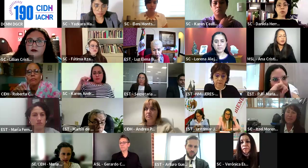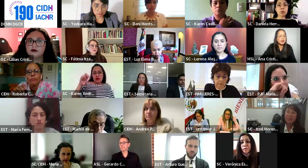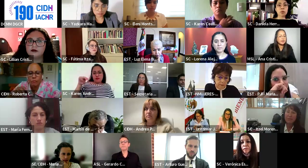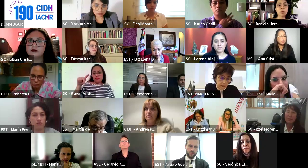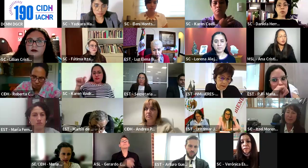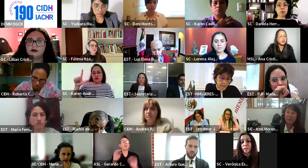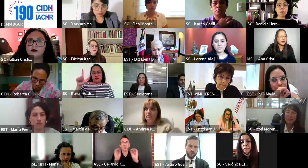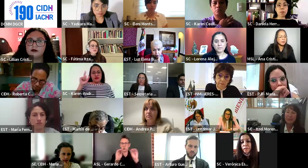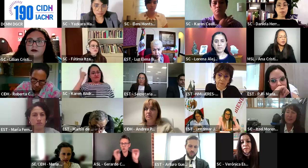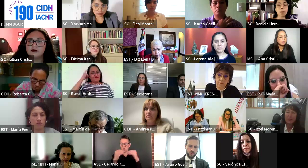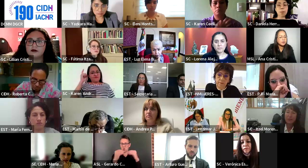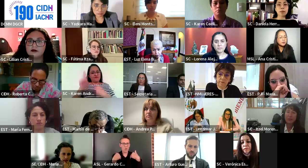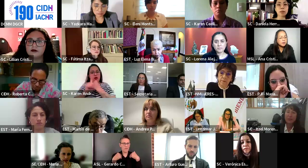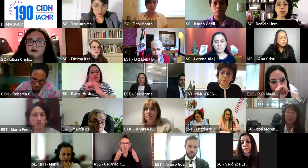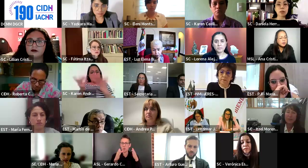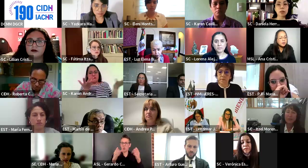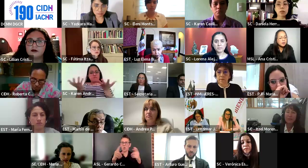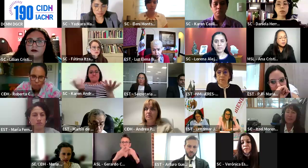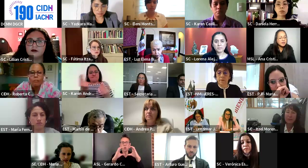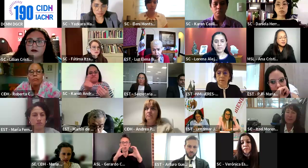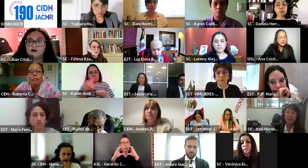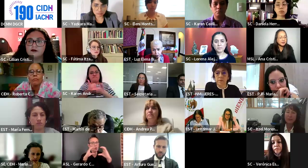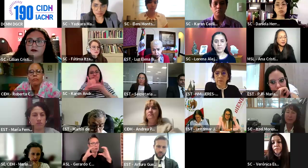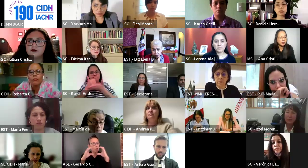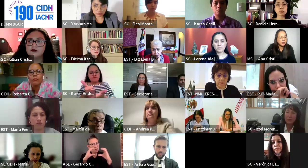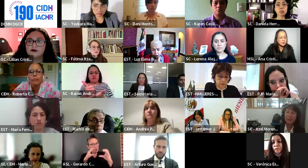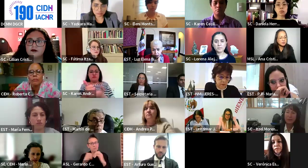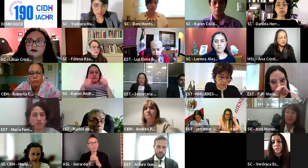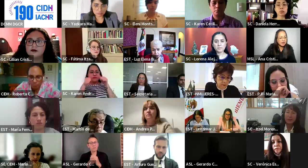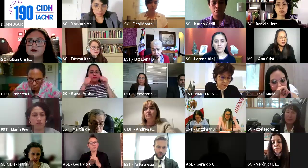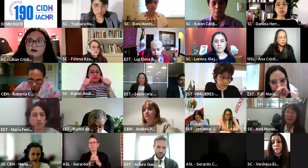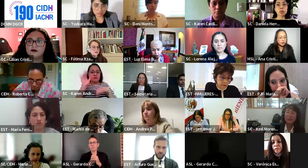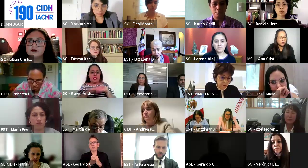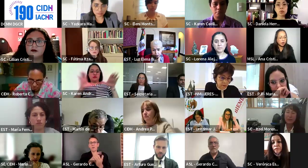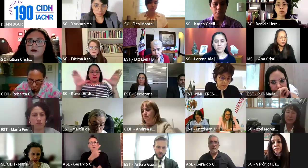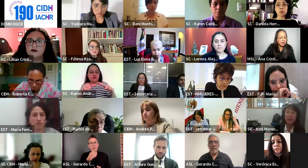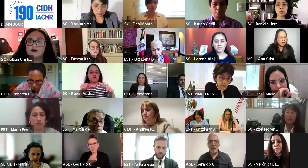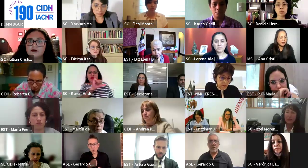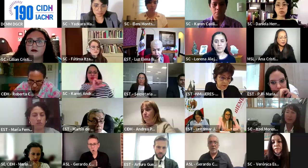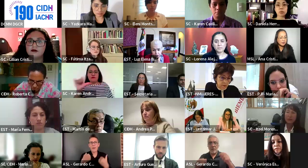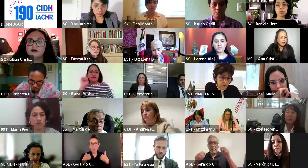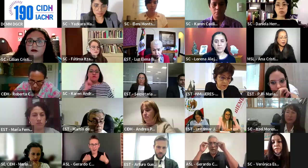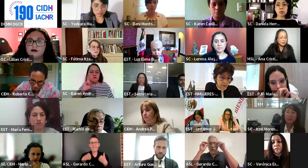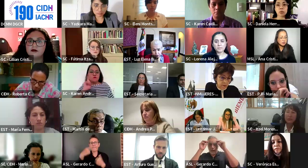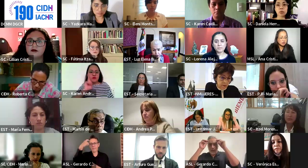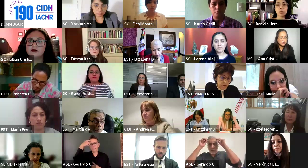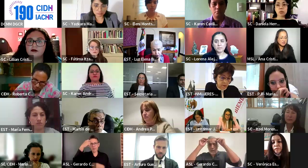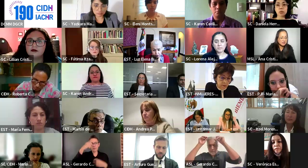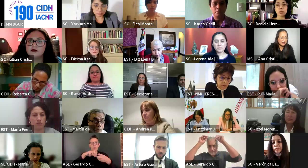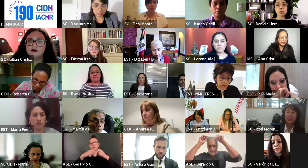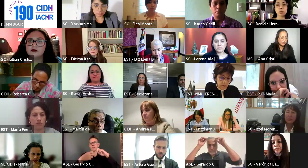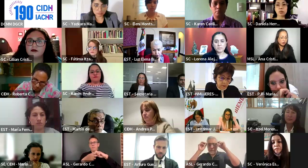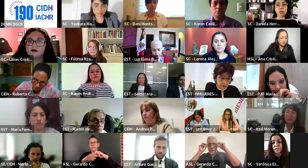No había manera de comunicarme. Decían que tenía problemas mentales, pero no había